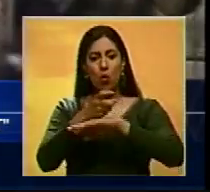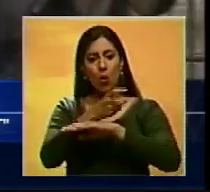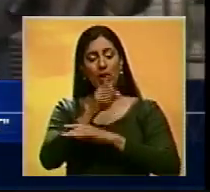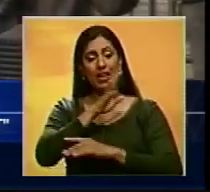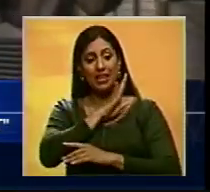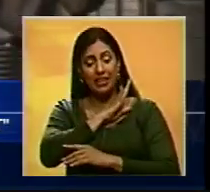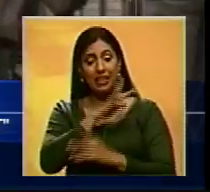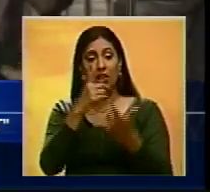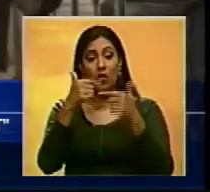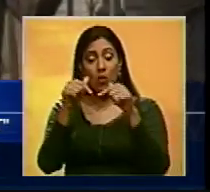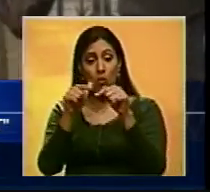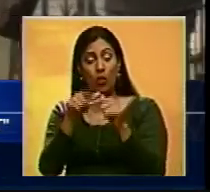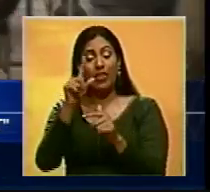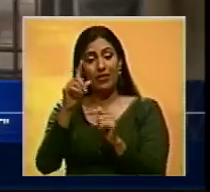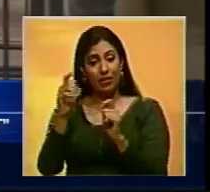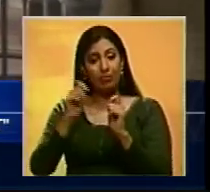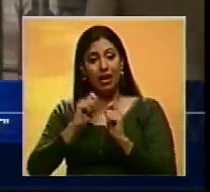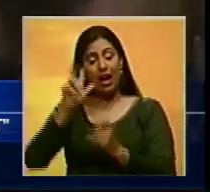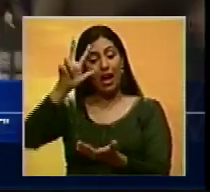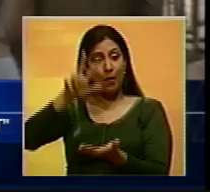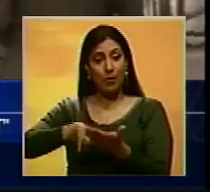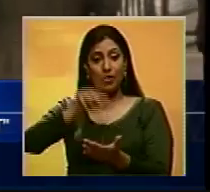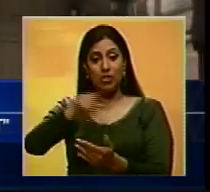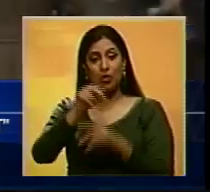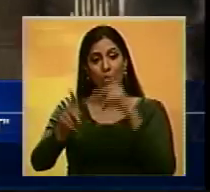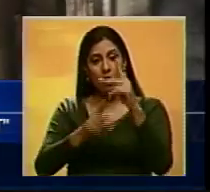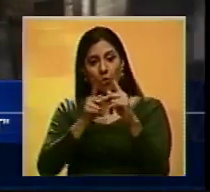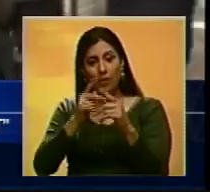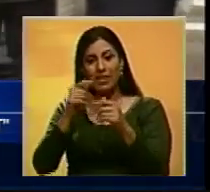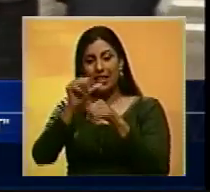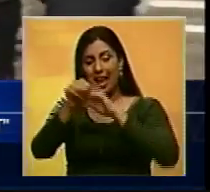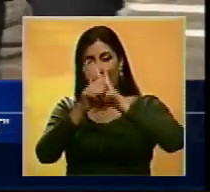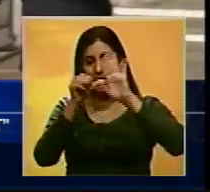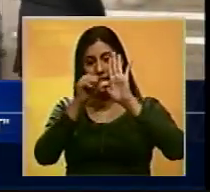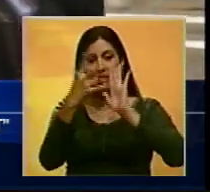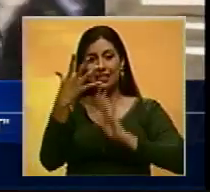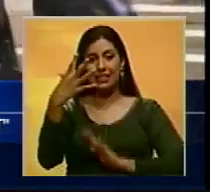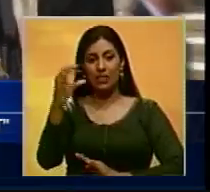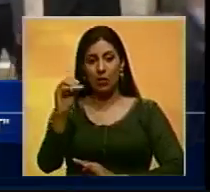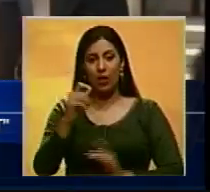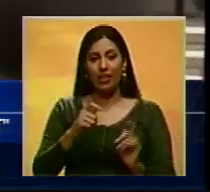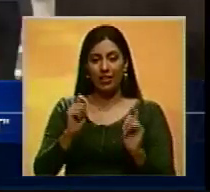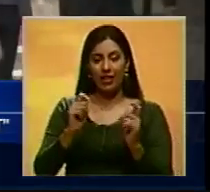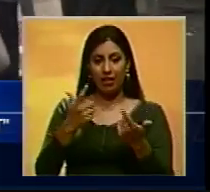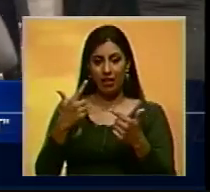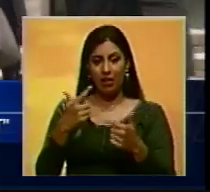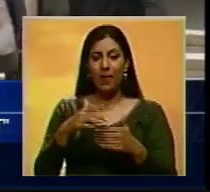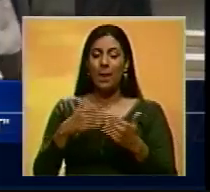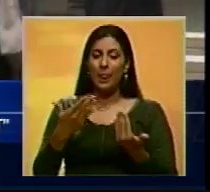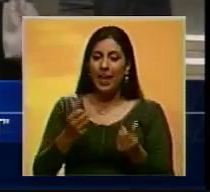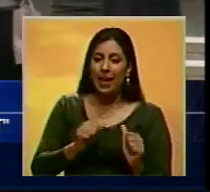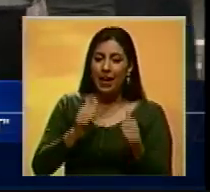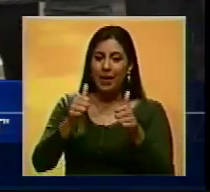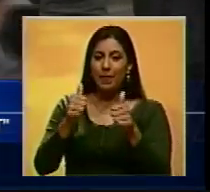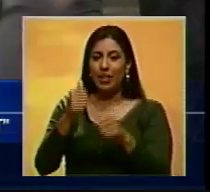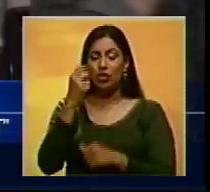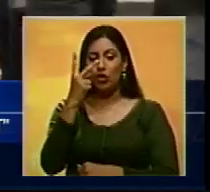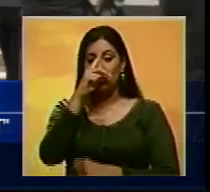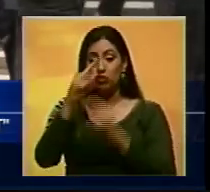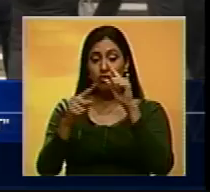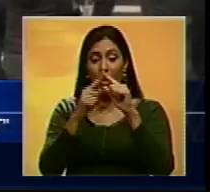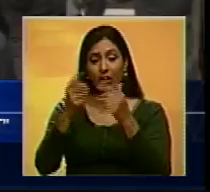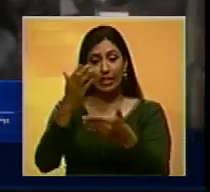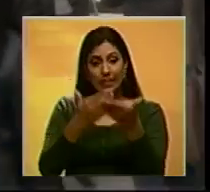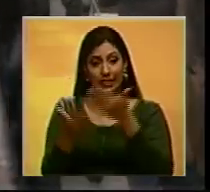de Theresa May debe recibir esta autorización para proceder con el artículo 50 del Tratado de Lisboa, que da inicio a los 2 años